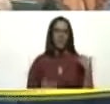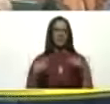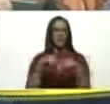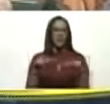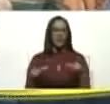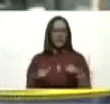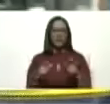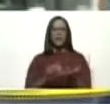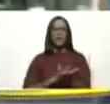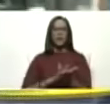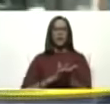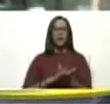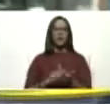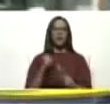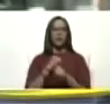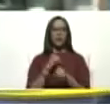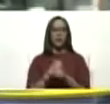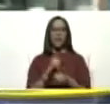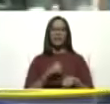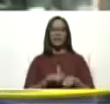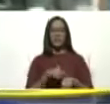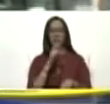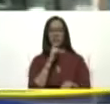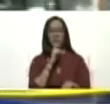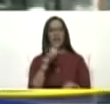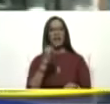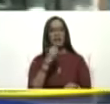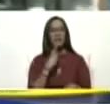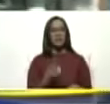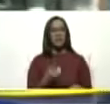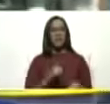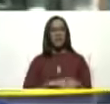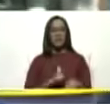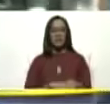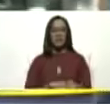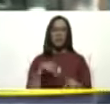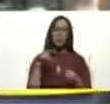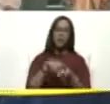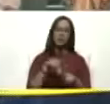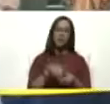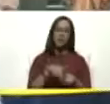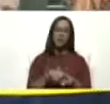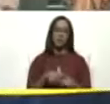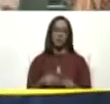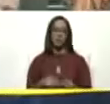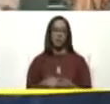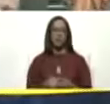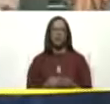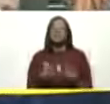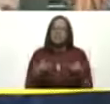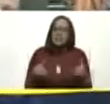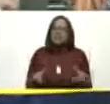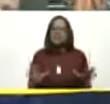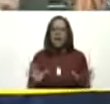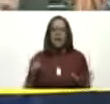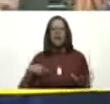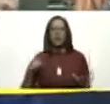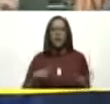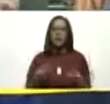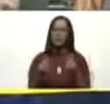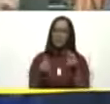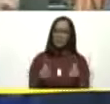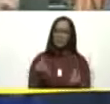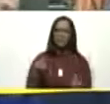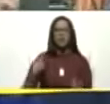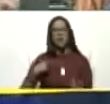que hemos recuperado los trabajadores en tiempos difíciles, hay que decirlo, en tiempos de asedio. Ni siquiera cuando tuvimos abundancia contábamos